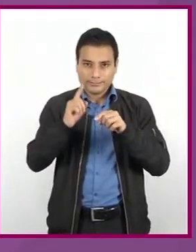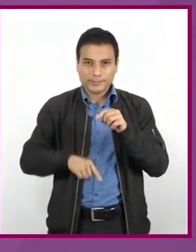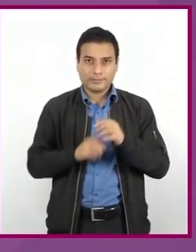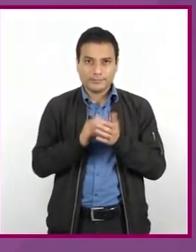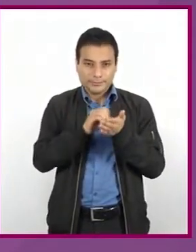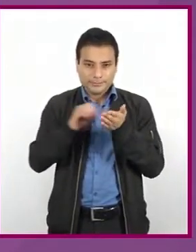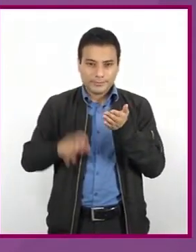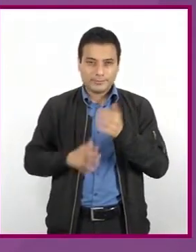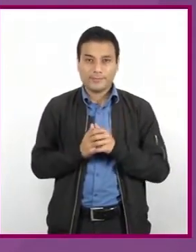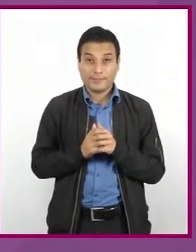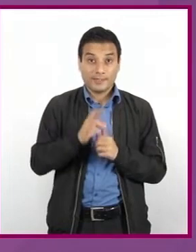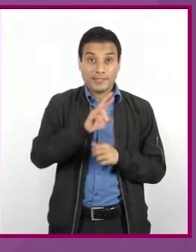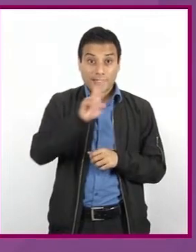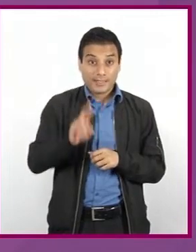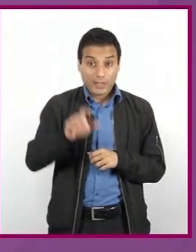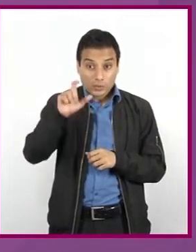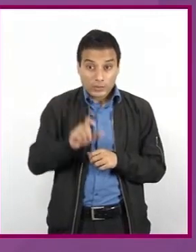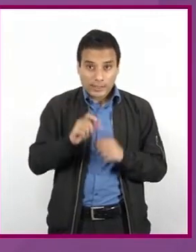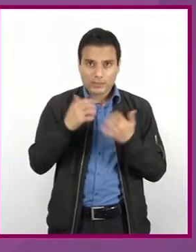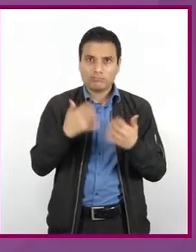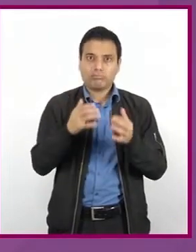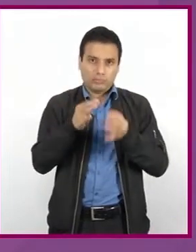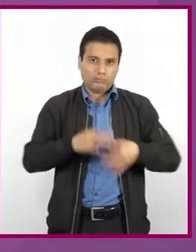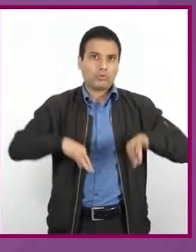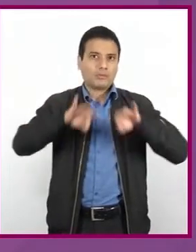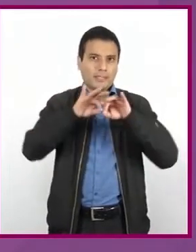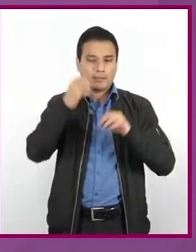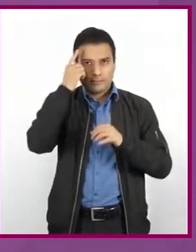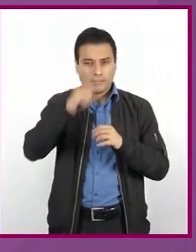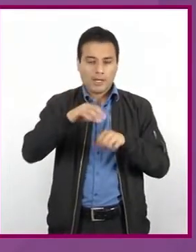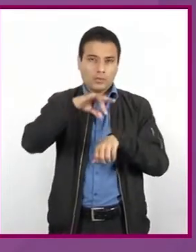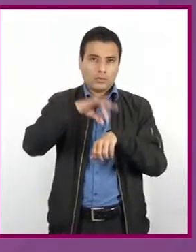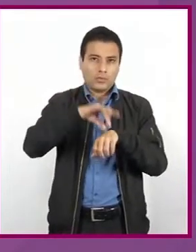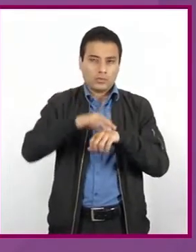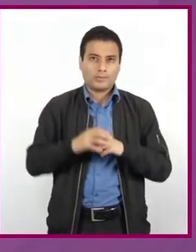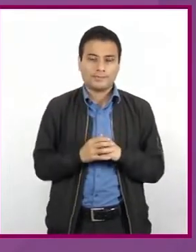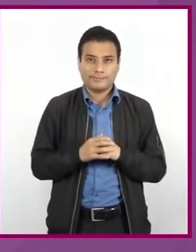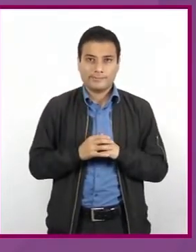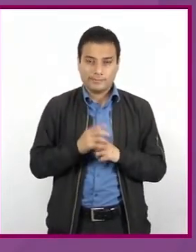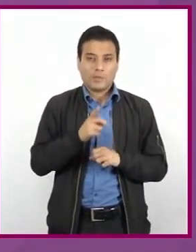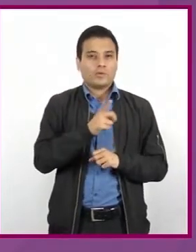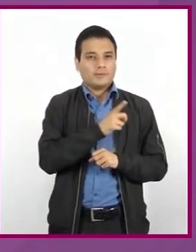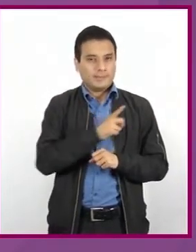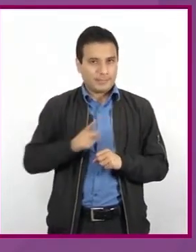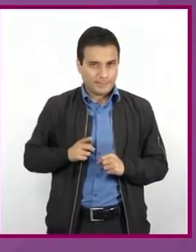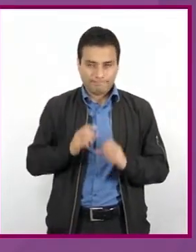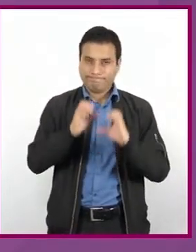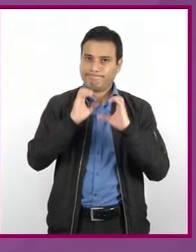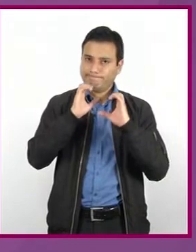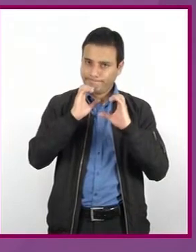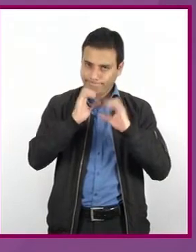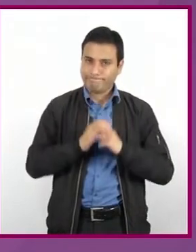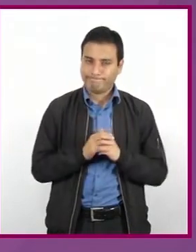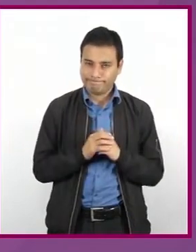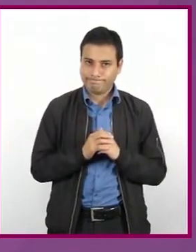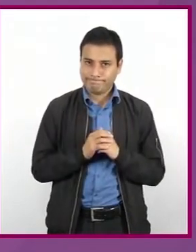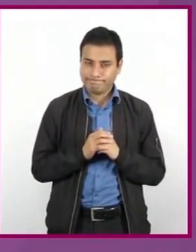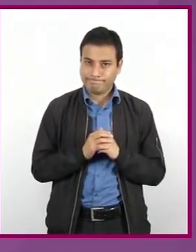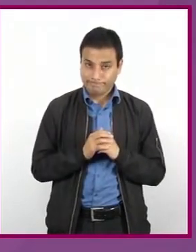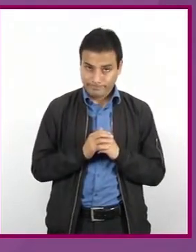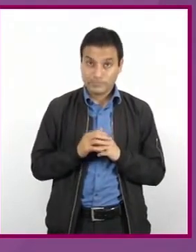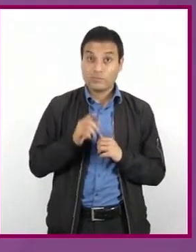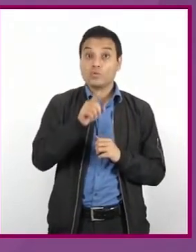Los rayos X constituyen un importante descubrimiento para la medicina, pero deben de ser empleados con responsabilidad. Por ello,